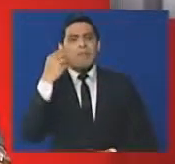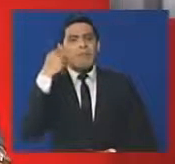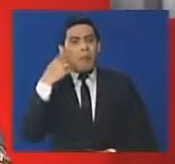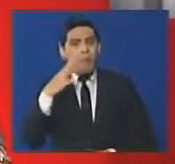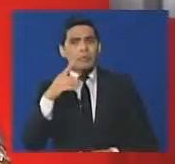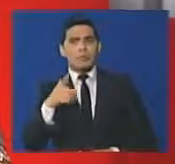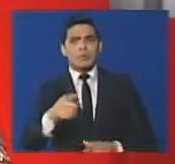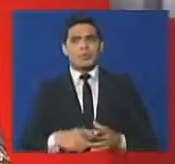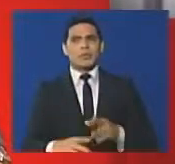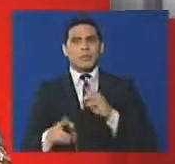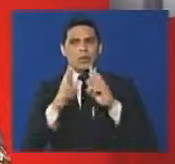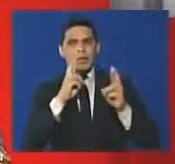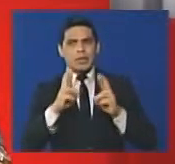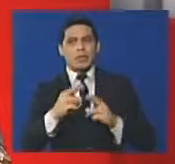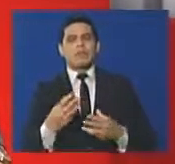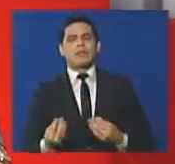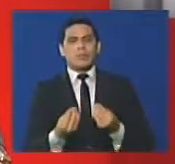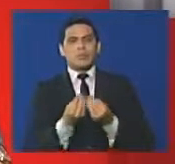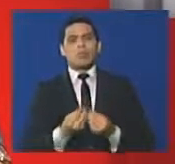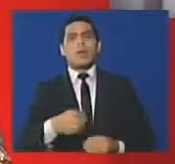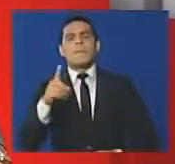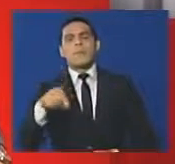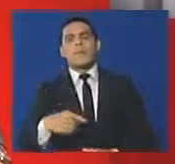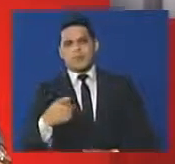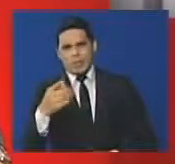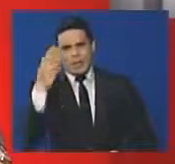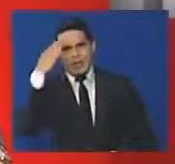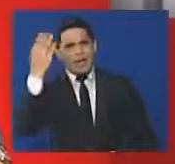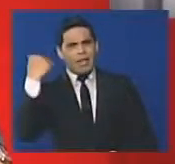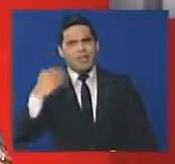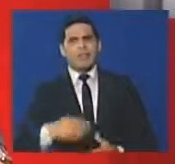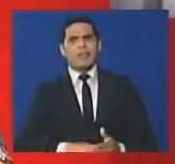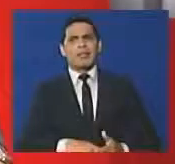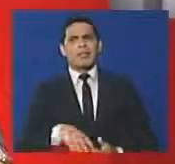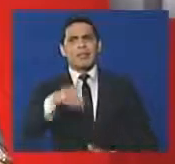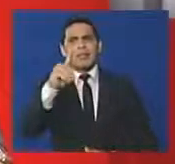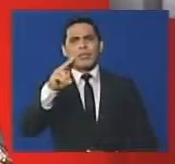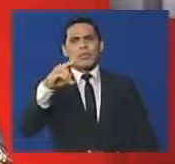usted tuvo relación de alguna manera con la orquesta de Duke Ellington.